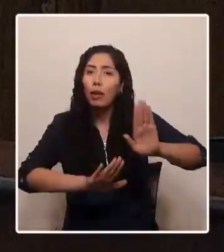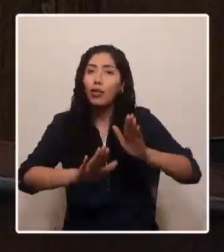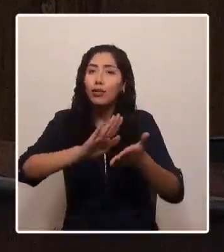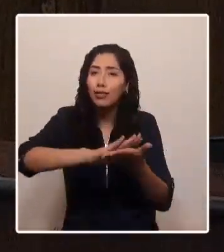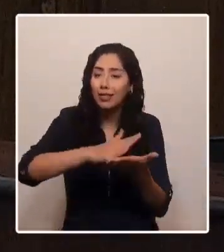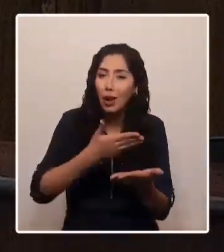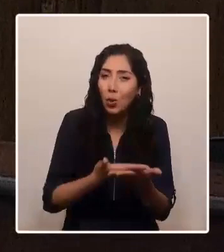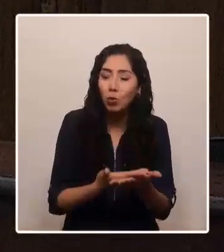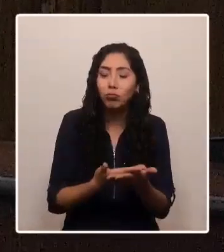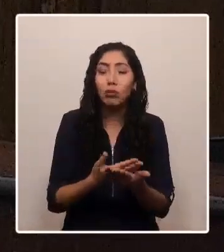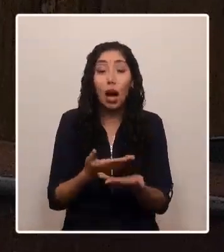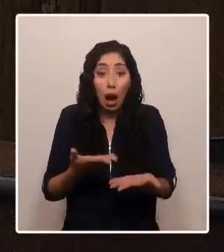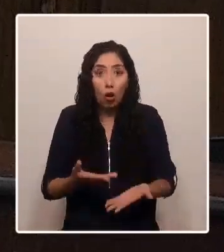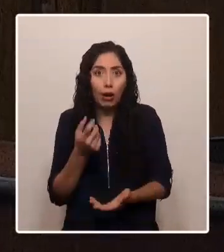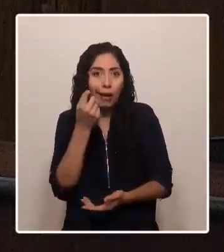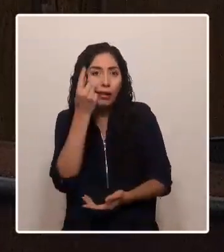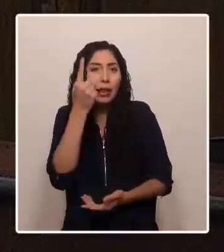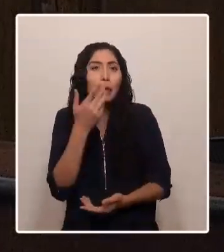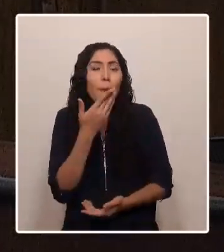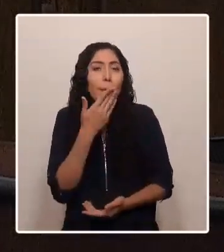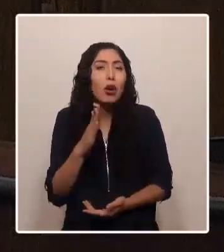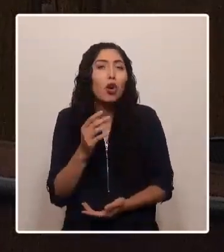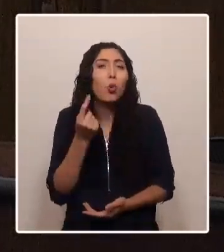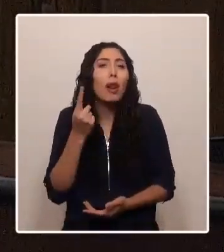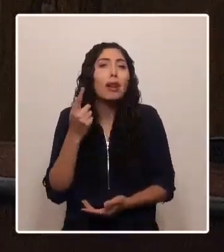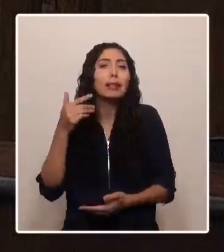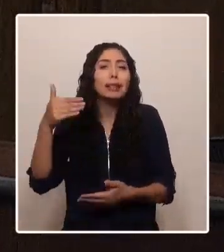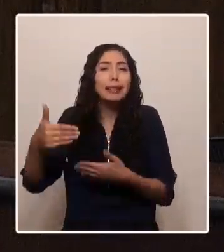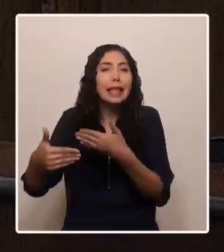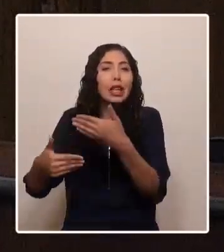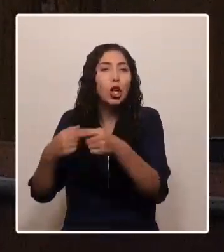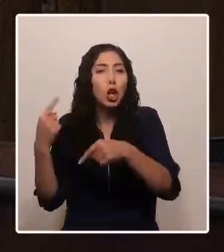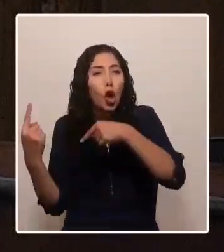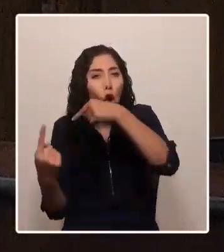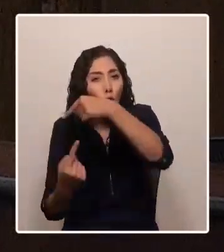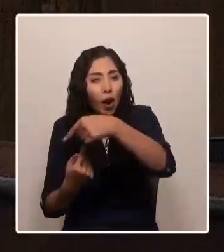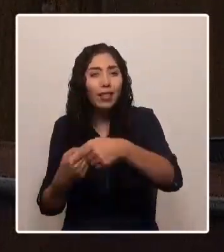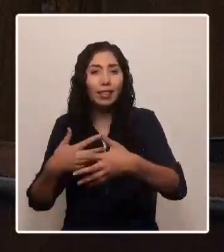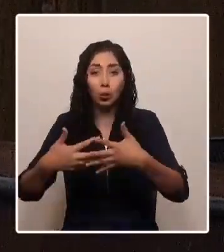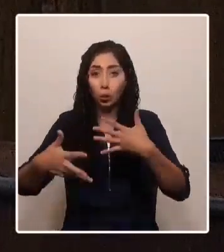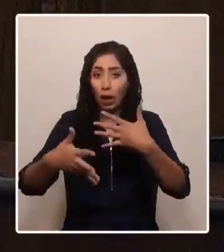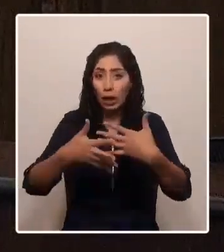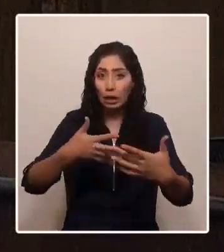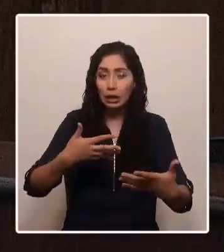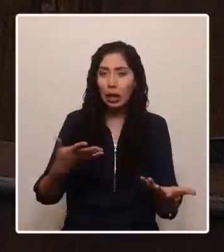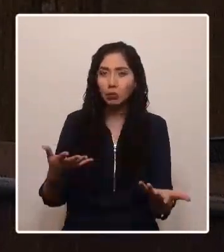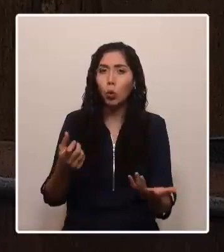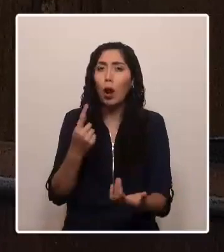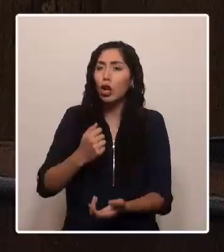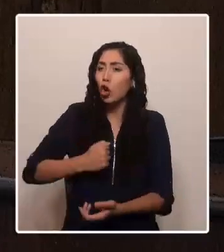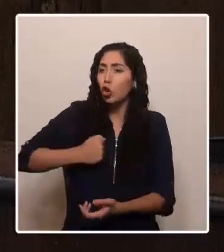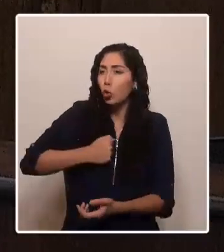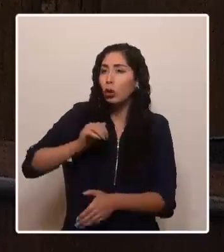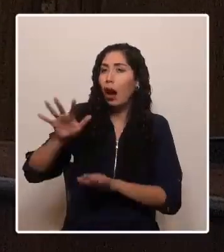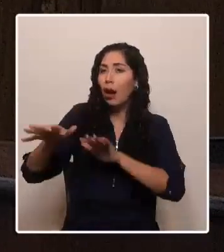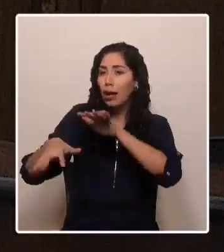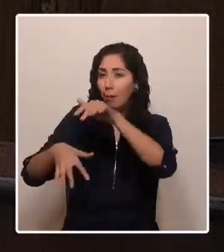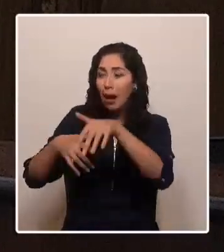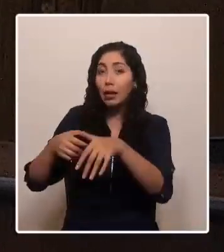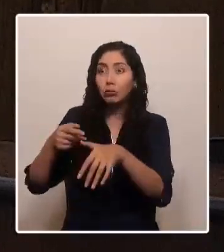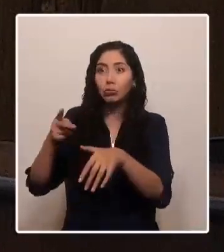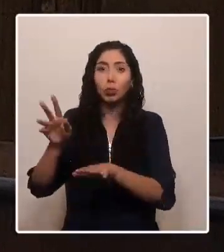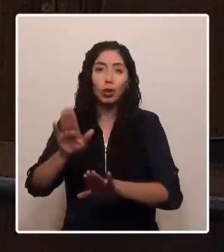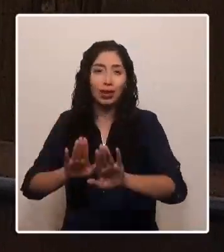comprendido de mejor manera los ciclos de la naturaleza y el comportamiento de los animales para su protección. En definitiva,